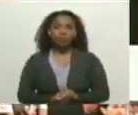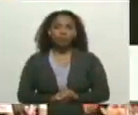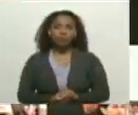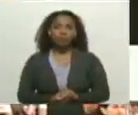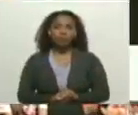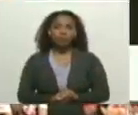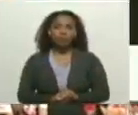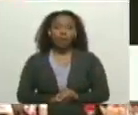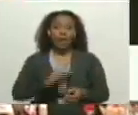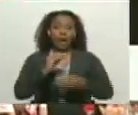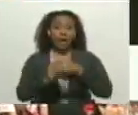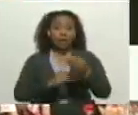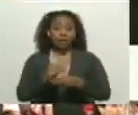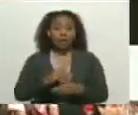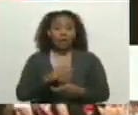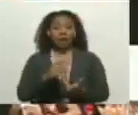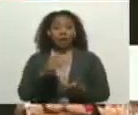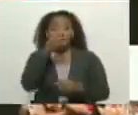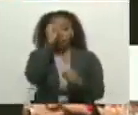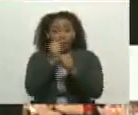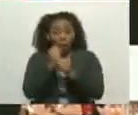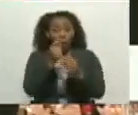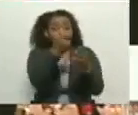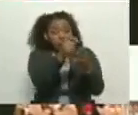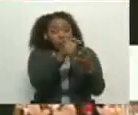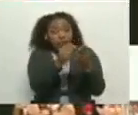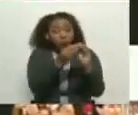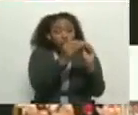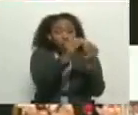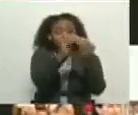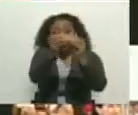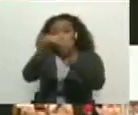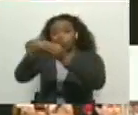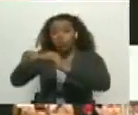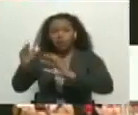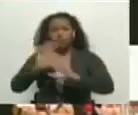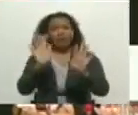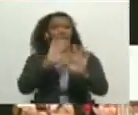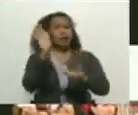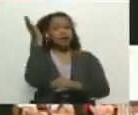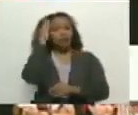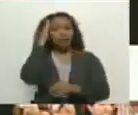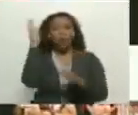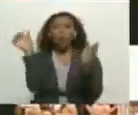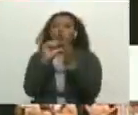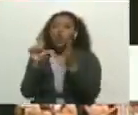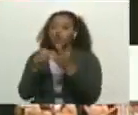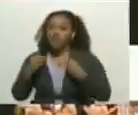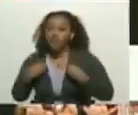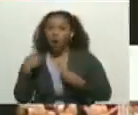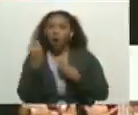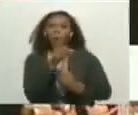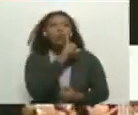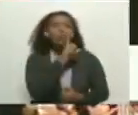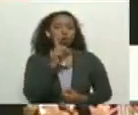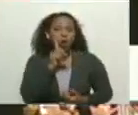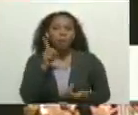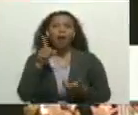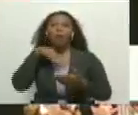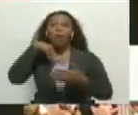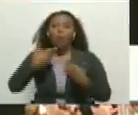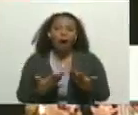Hacer ese trabajo de detalles. Nosotros ya ustedes saben quiénes son, dónde viven, cómo se llaman, no digan